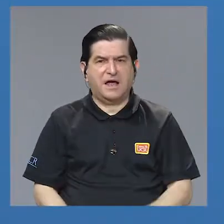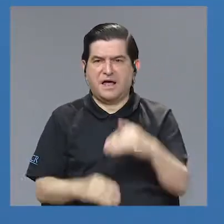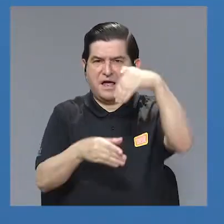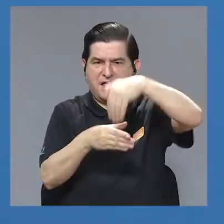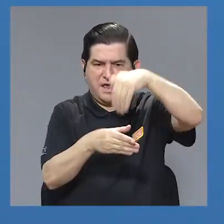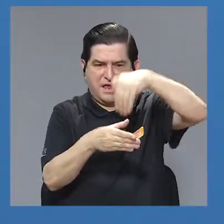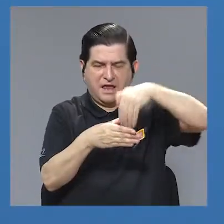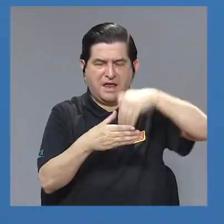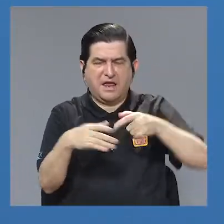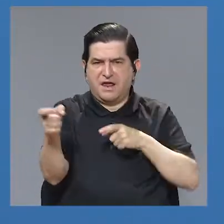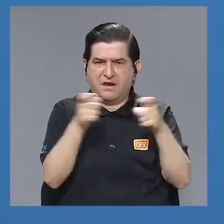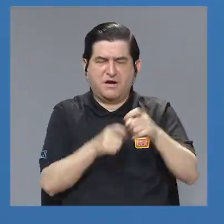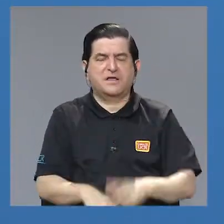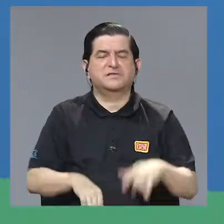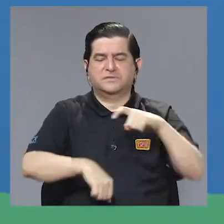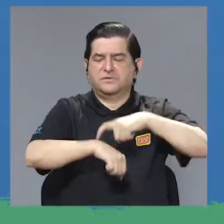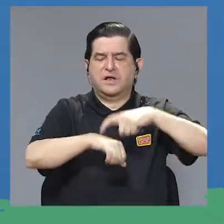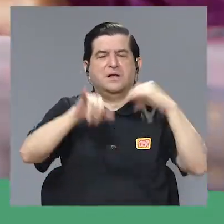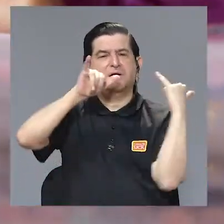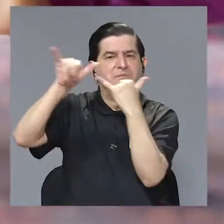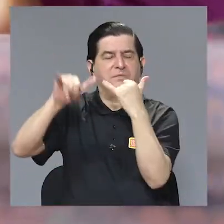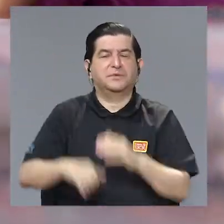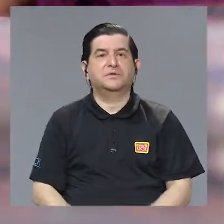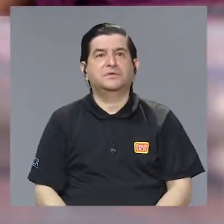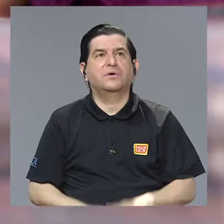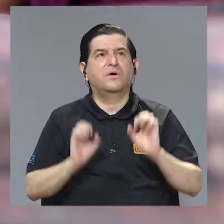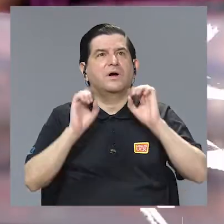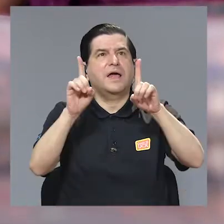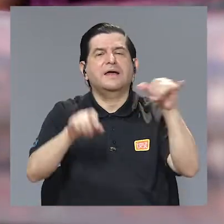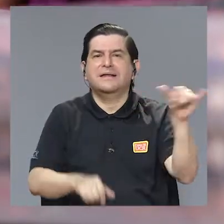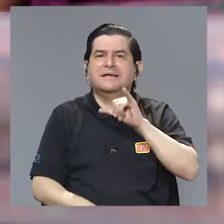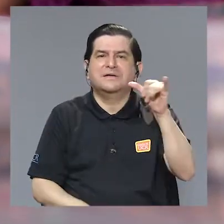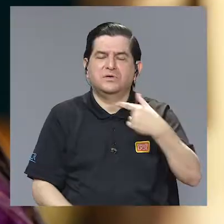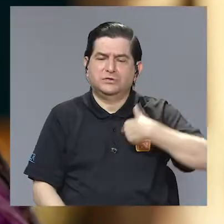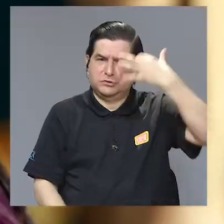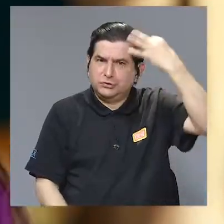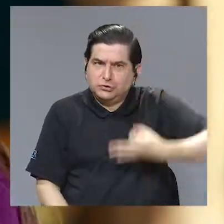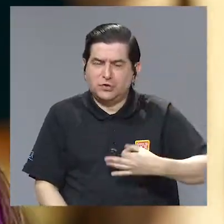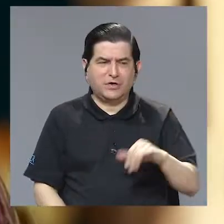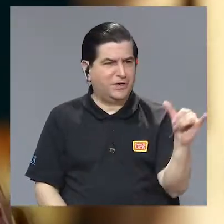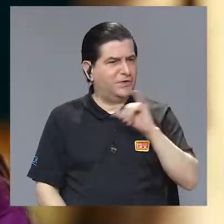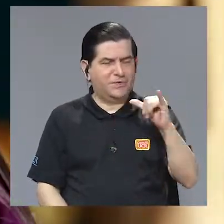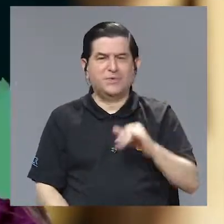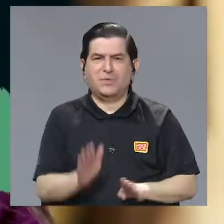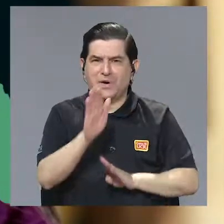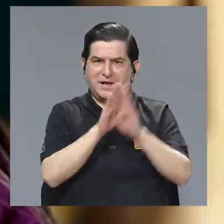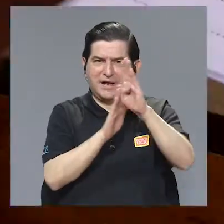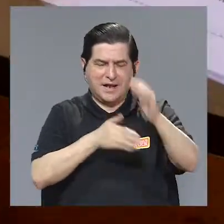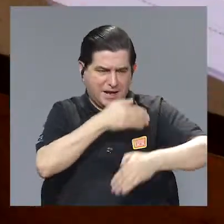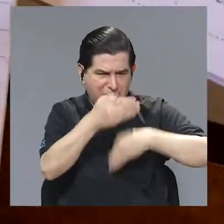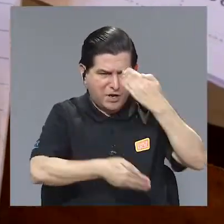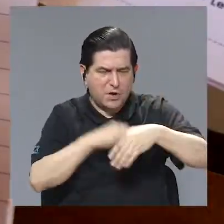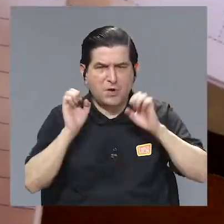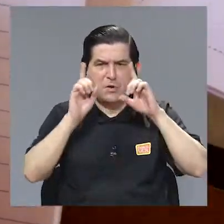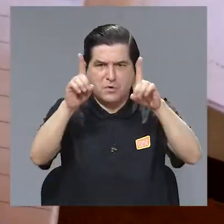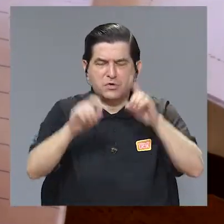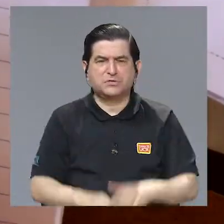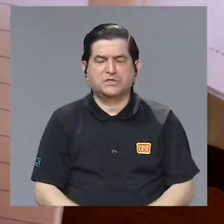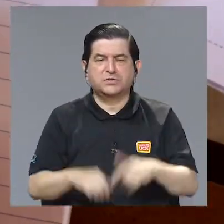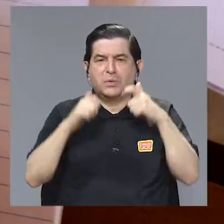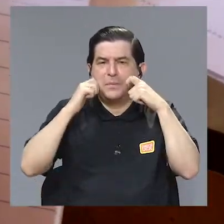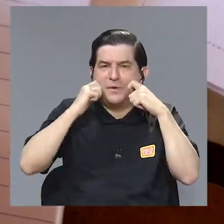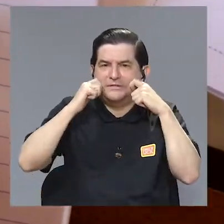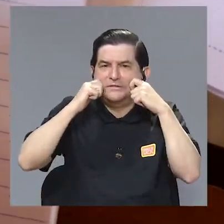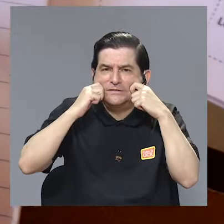los registros administrativos cuando hacen las denuncias. En términos educativos también, me parece que no es lo mismo desarrollar un proceso educativo de